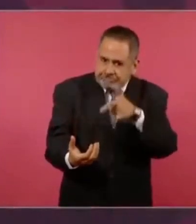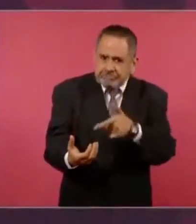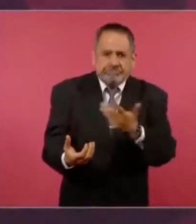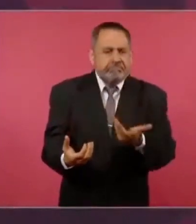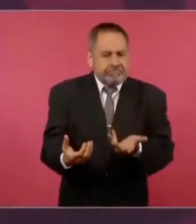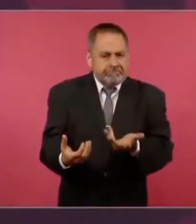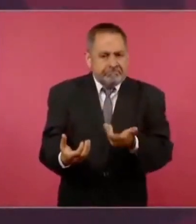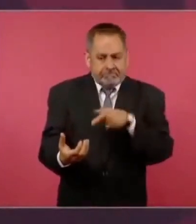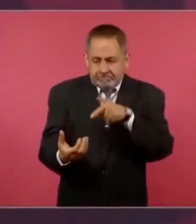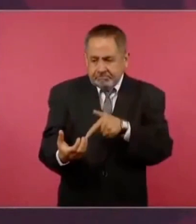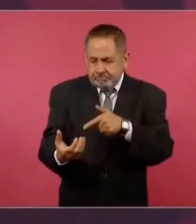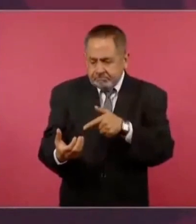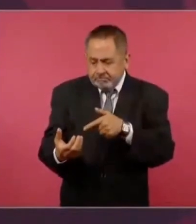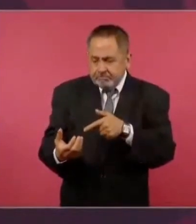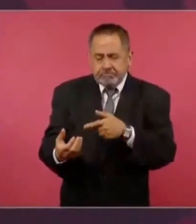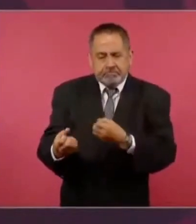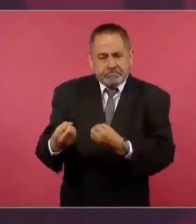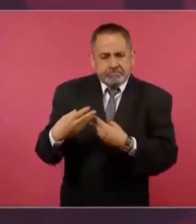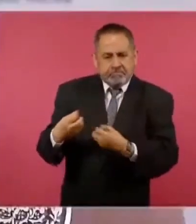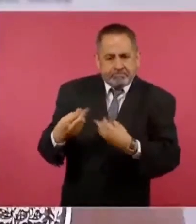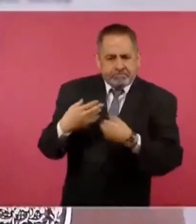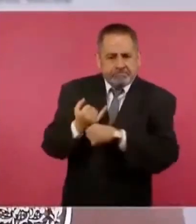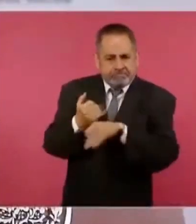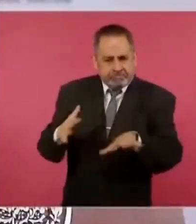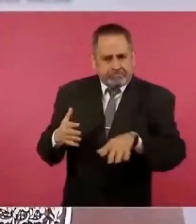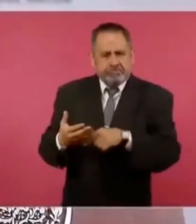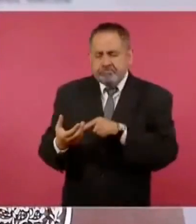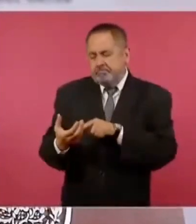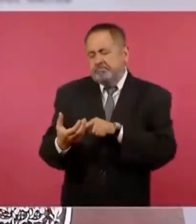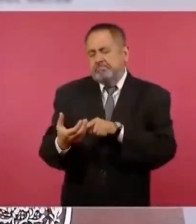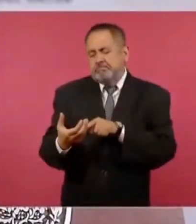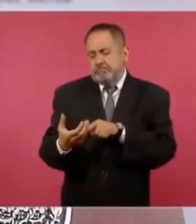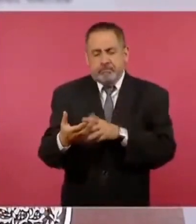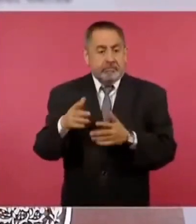pues un medio de comunicación. Cada persona con un teléfono,